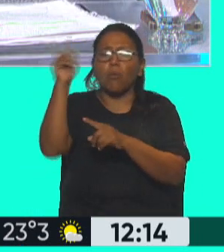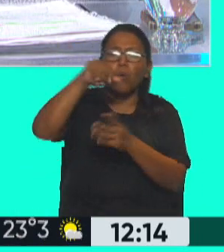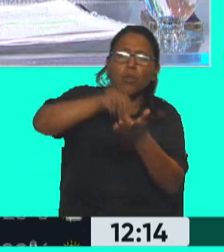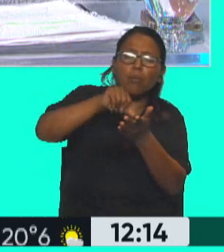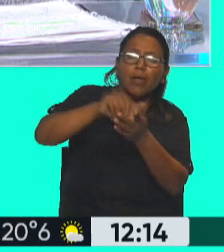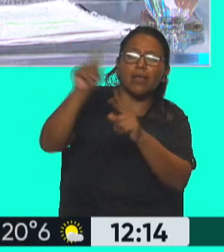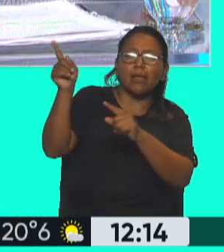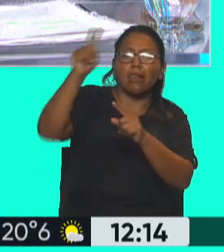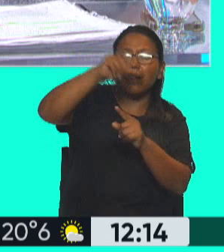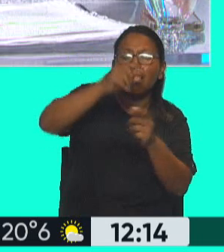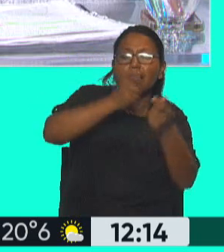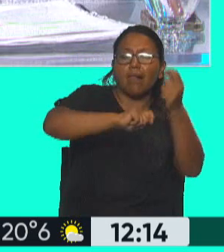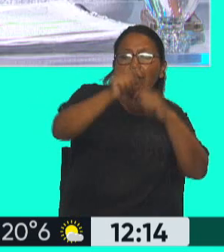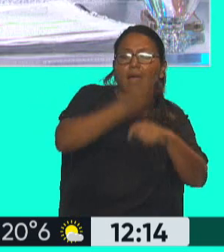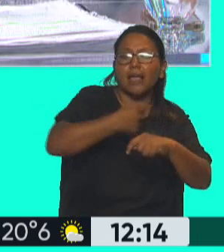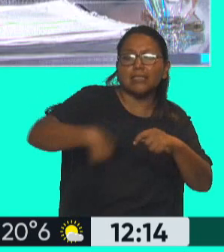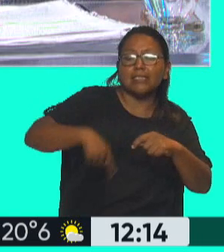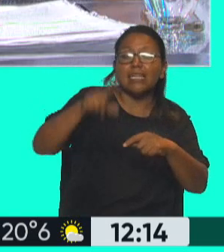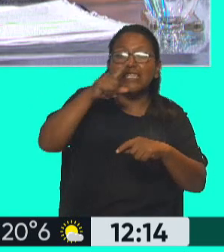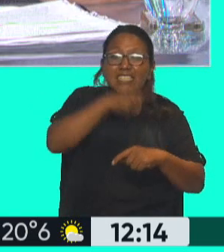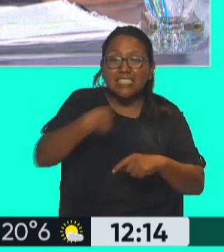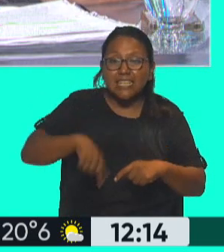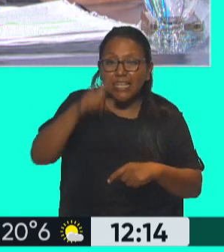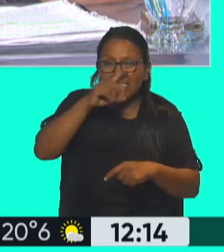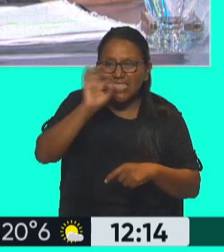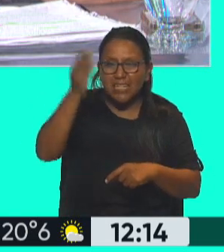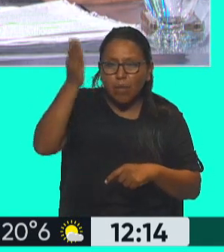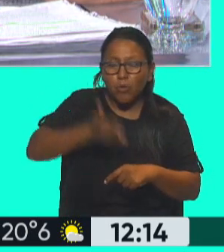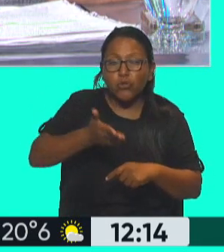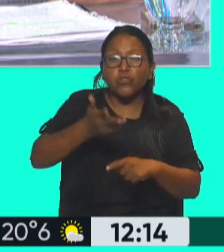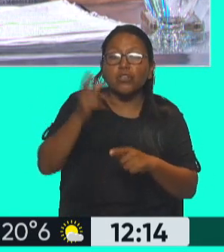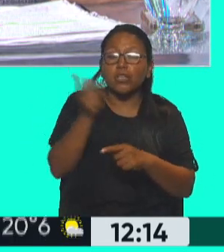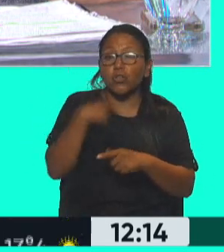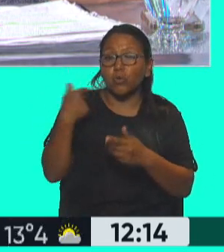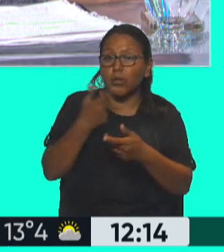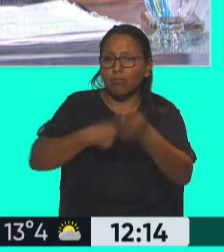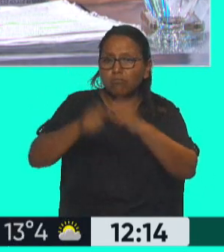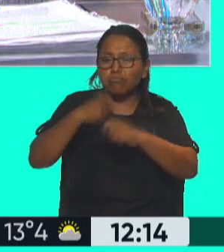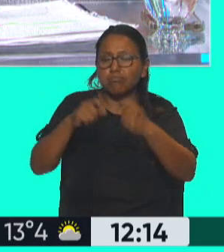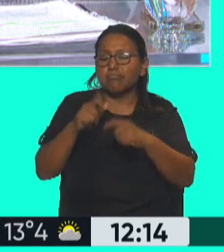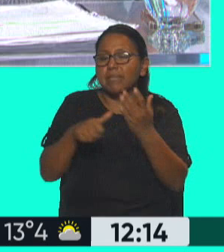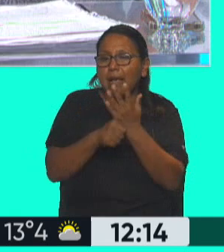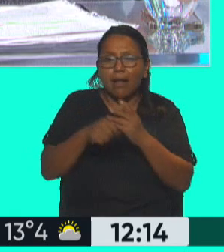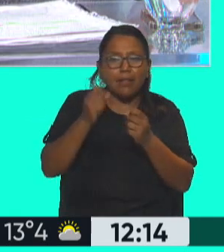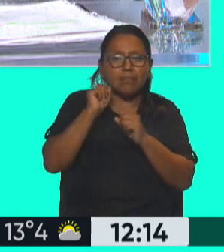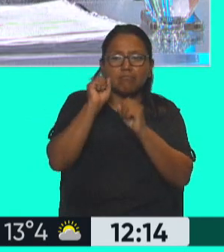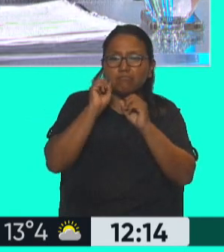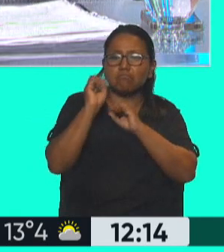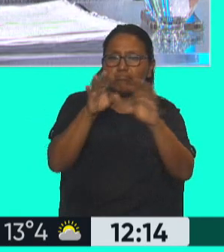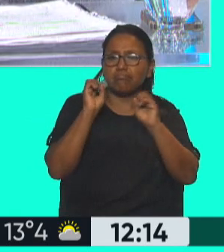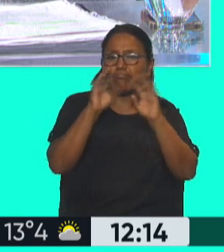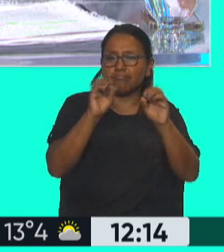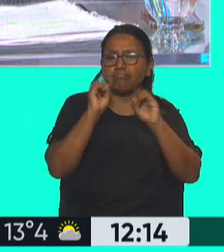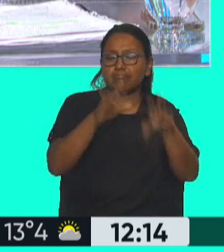y de ahí lo exportan a China. China es el 70% del destino de nuestras exportaciones cárnicas, o sea que siempre, generalmente va todo